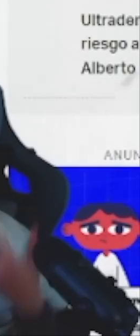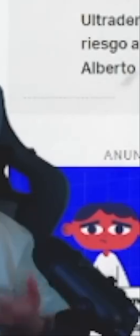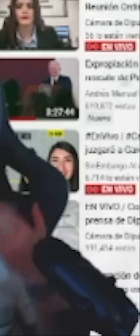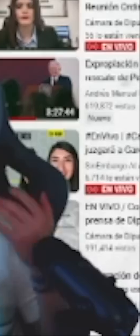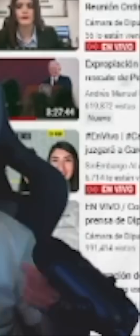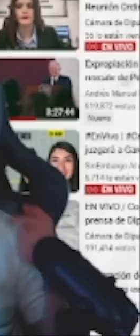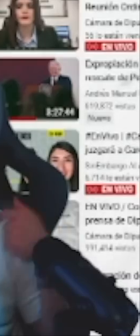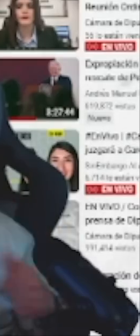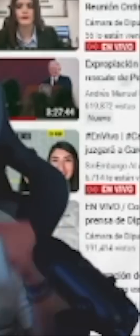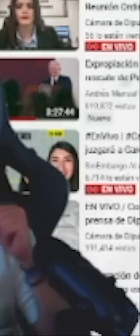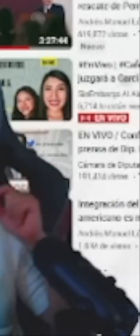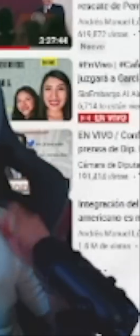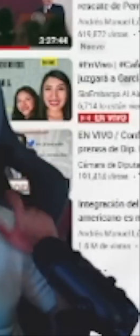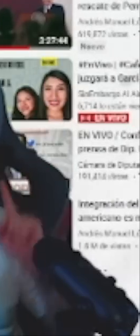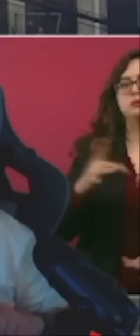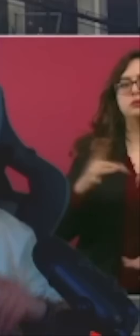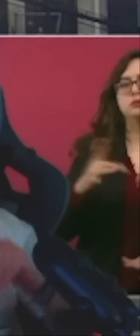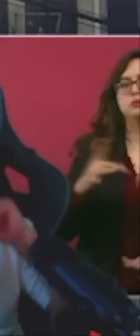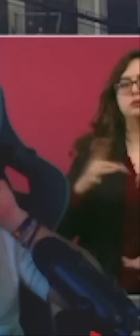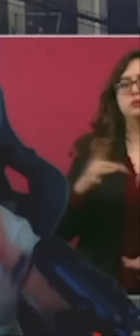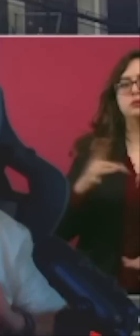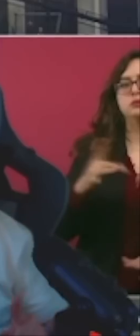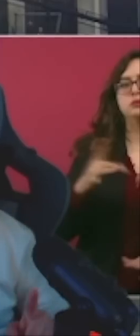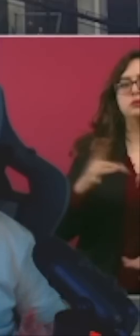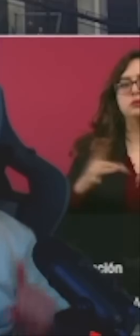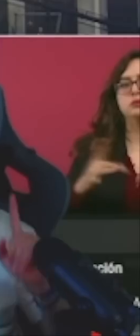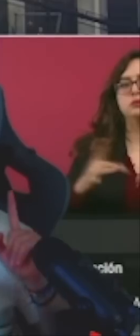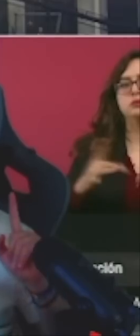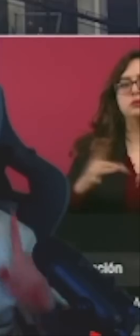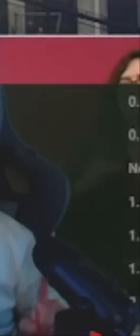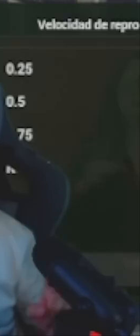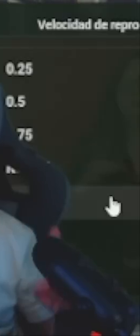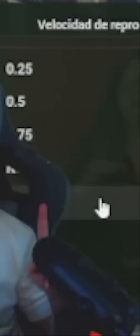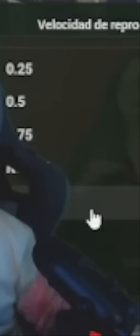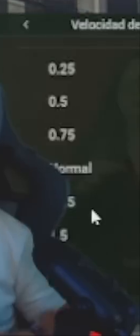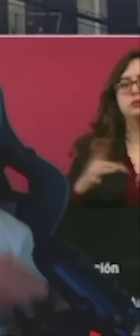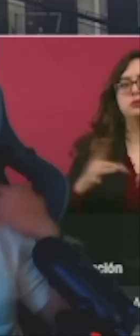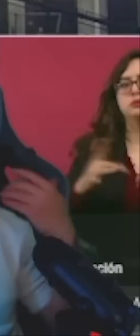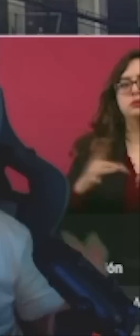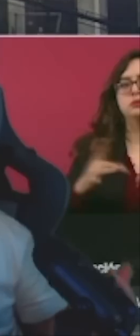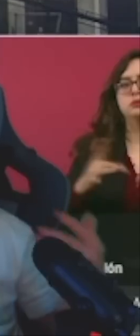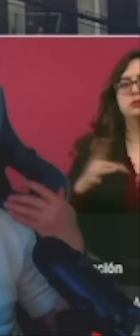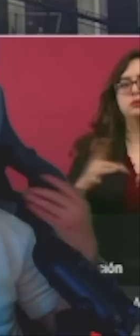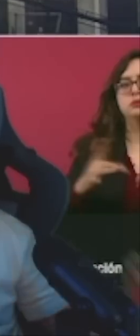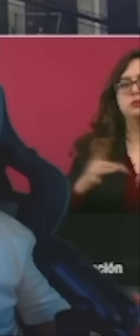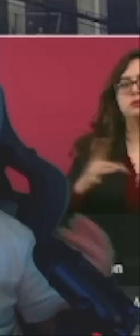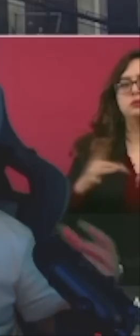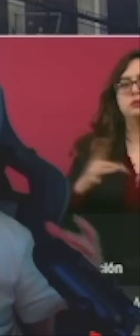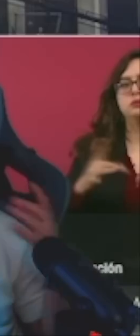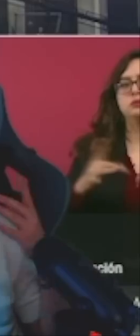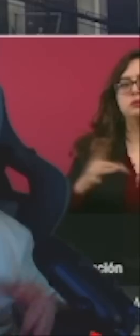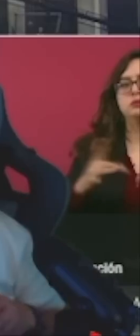más se volvió el presidente tendencia en las redes sociales. Escuchemos, familia, qué fue lo que dijo el presidente, y es que también